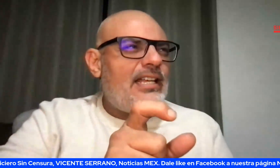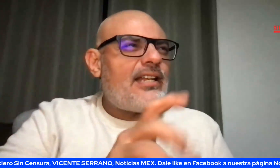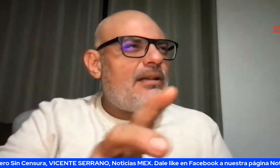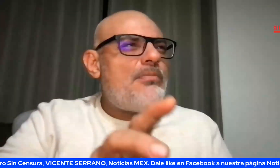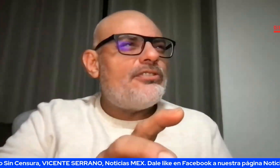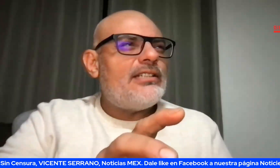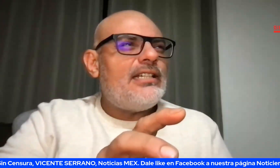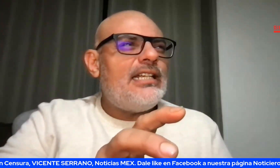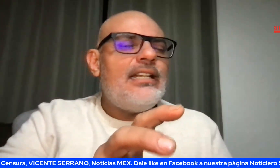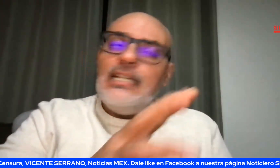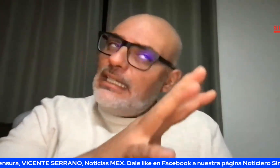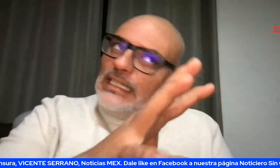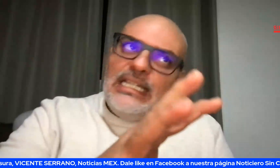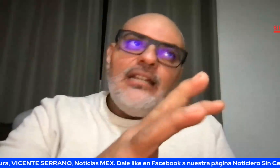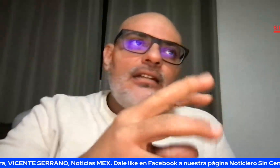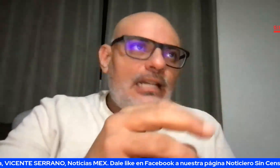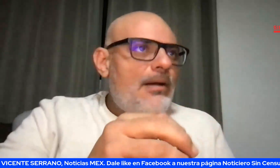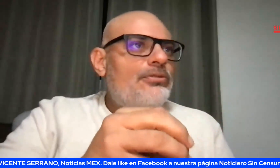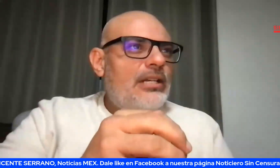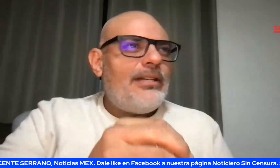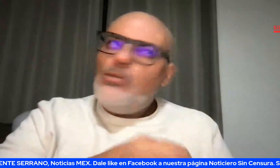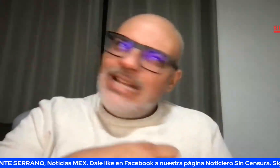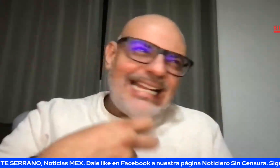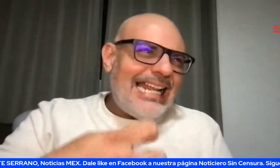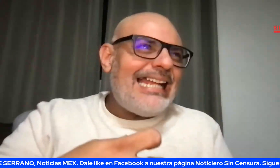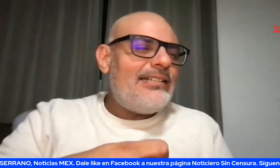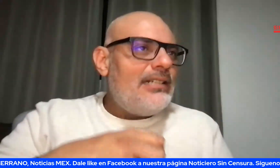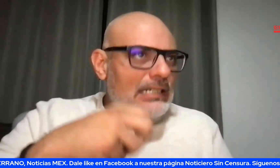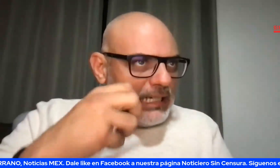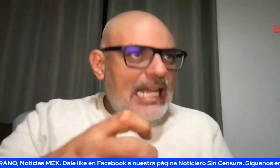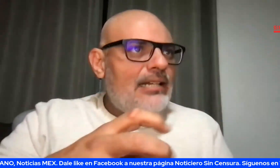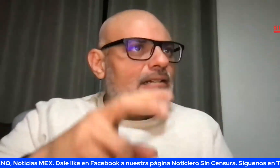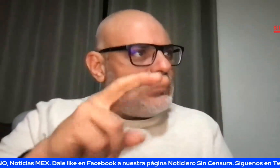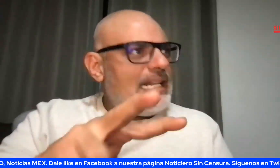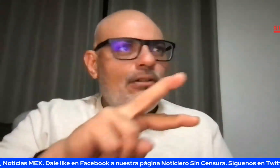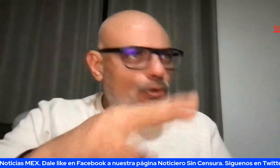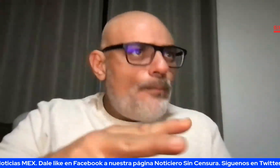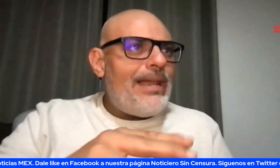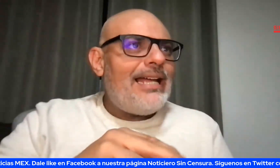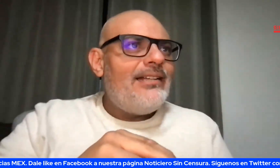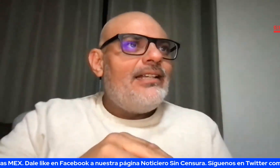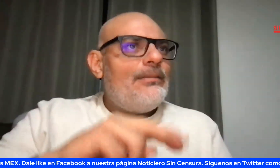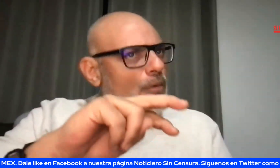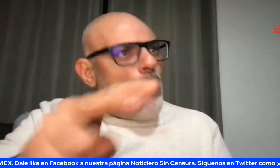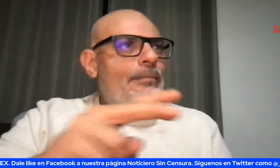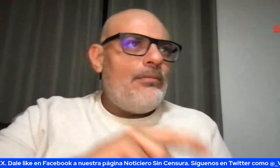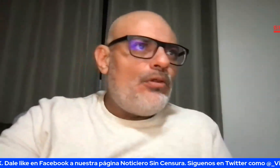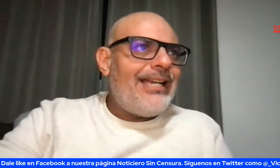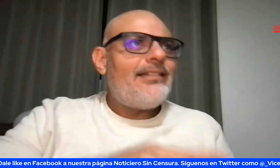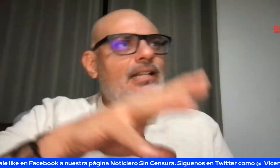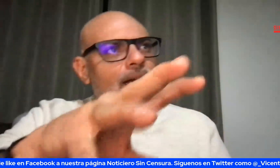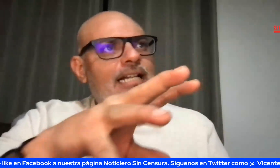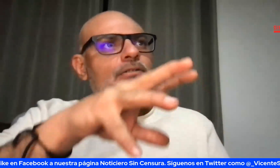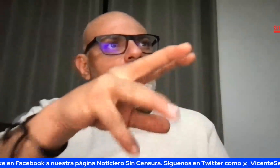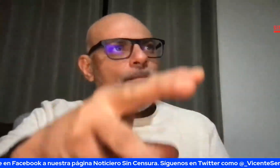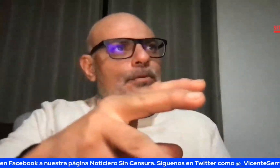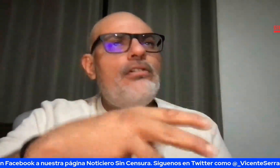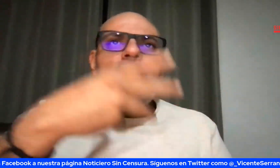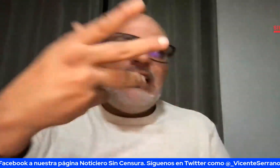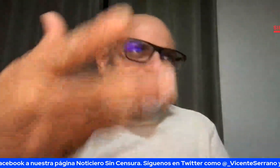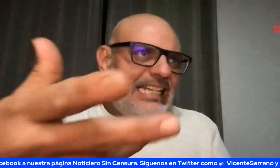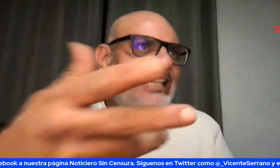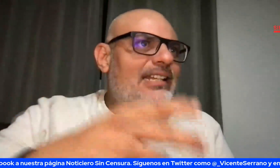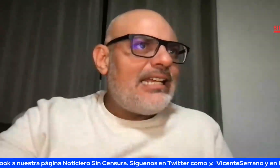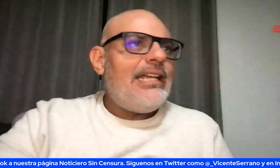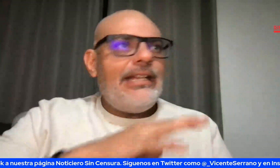de este cierre que vamos a tener, y que vamos a ver una gran dupla, hombre-mujer, trabajando en